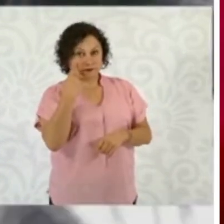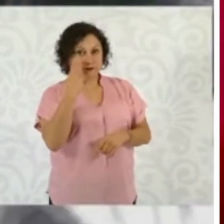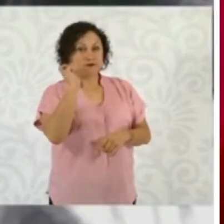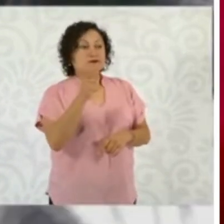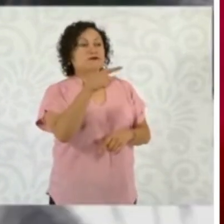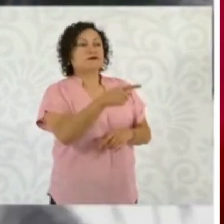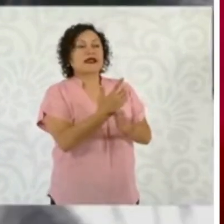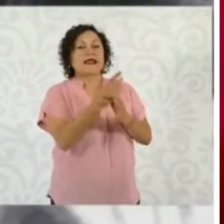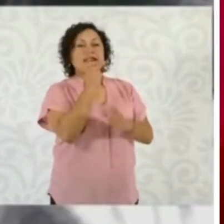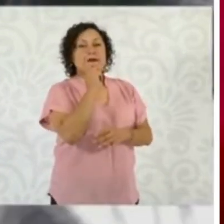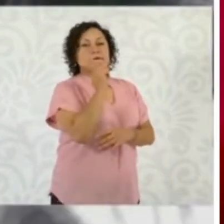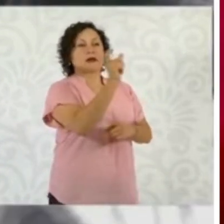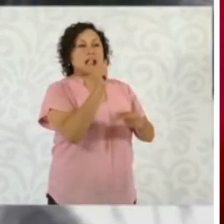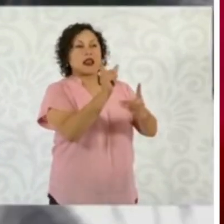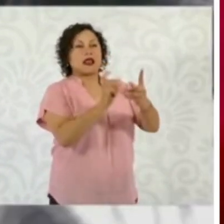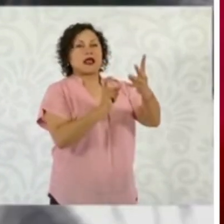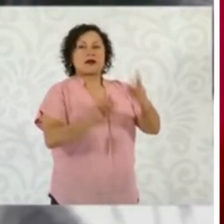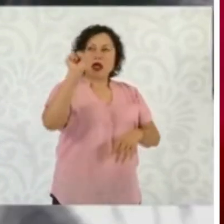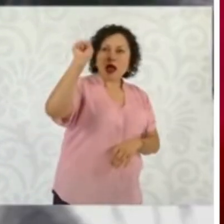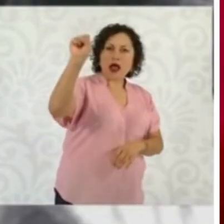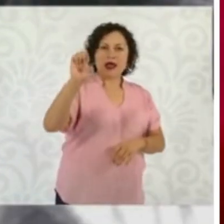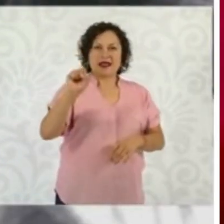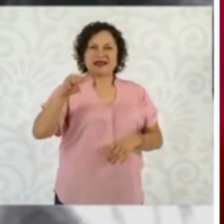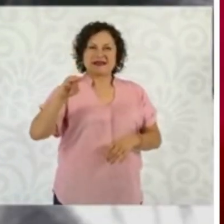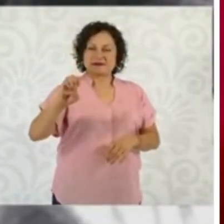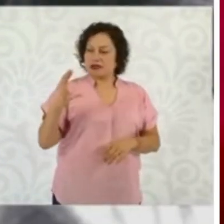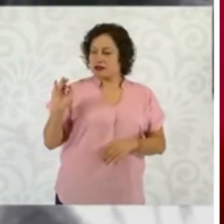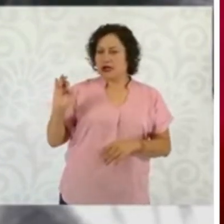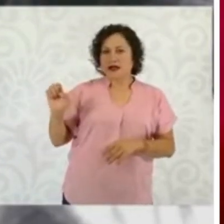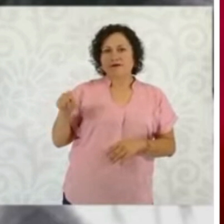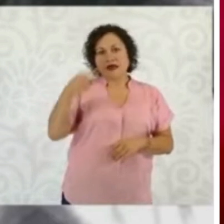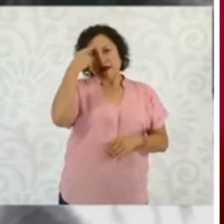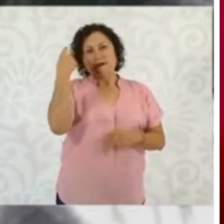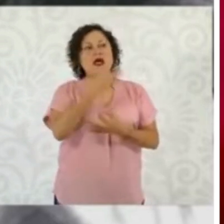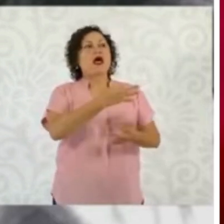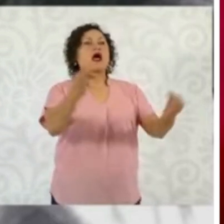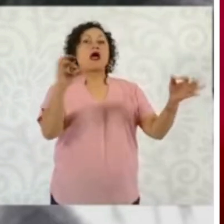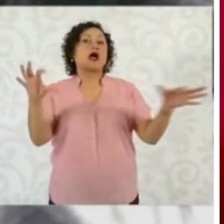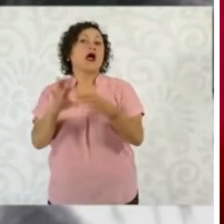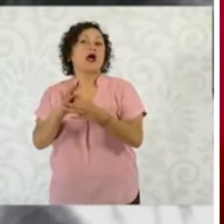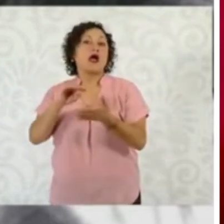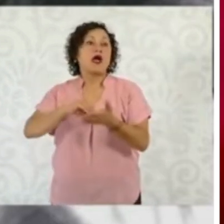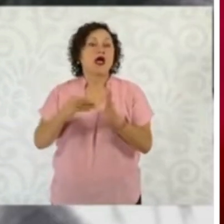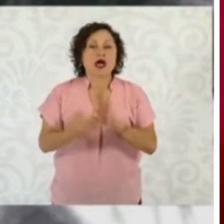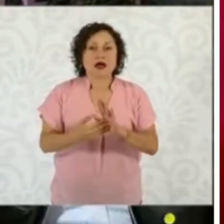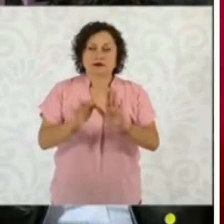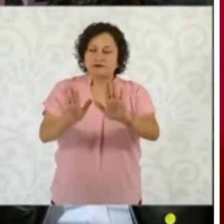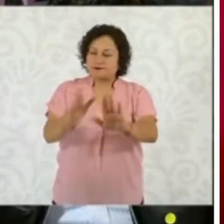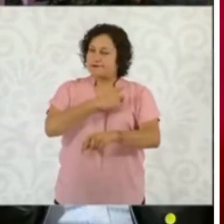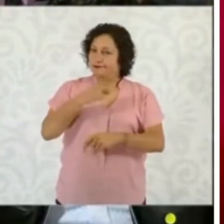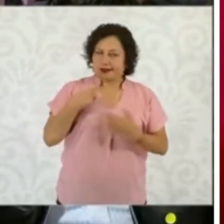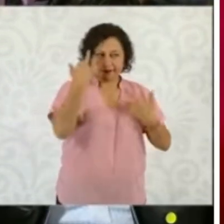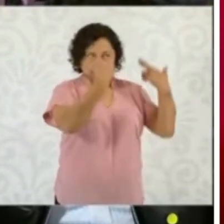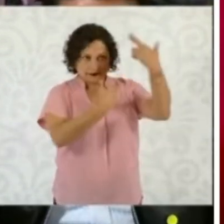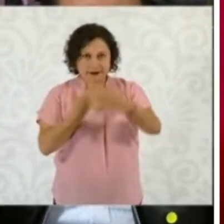organizaciones, nombres como el SME, por ejemplo, para acusar que está vinculado con un delito, ¿no? Hay que revisar en particular. Claro, porque mencionan en algún punto